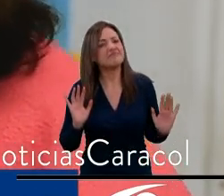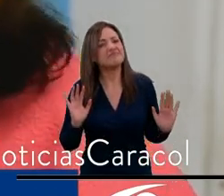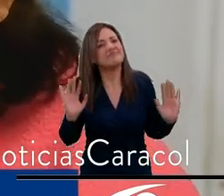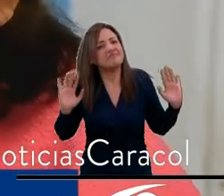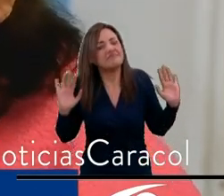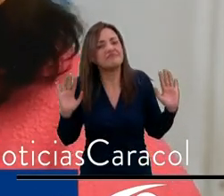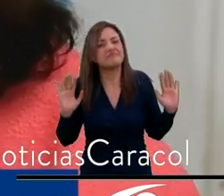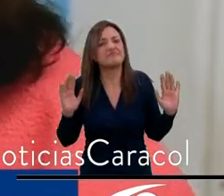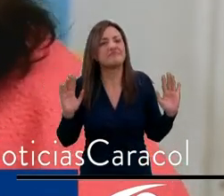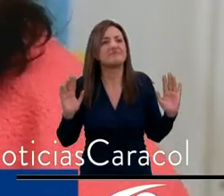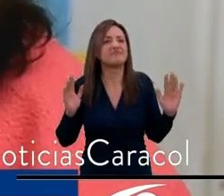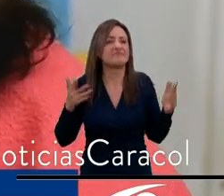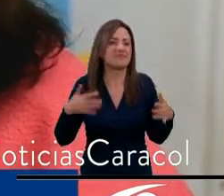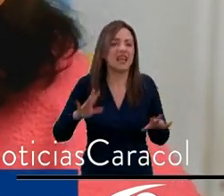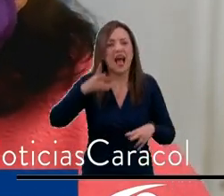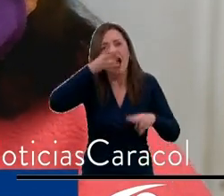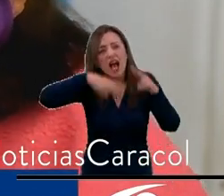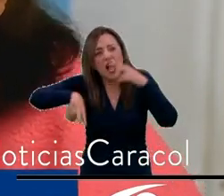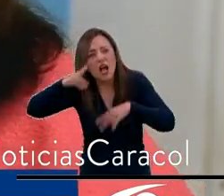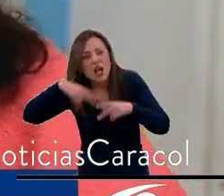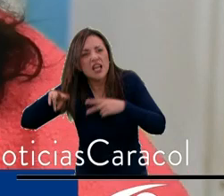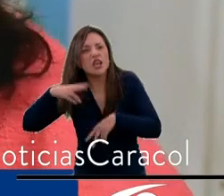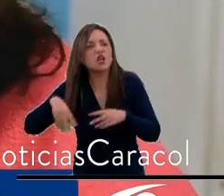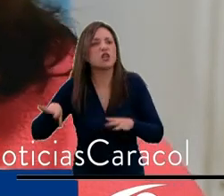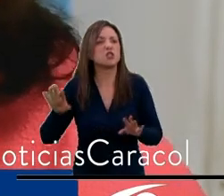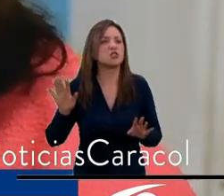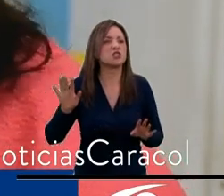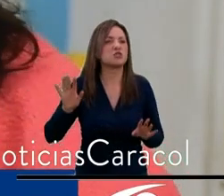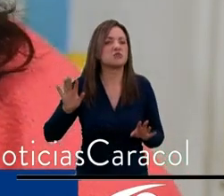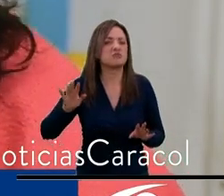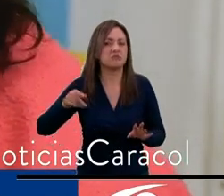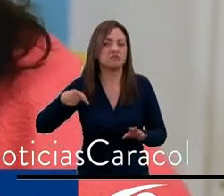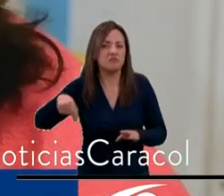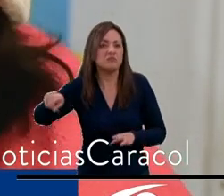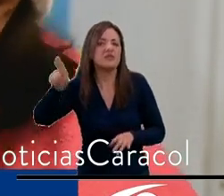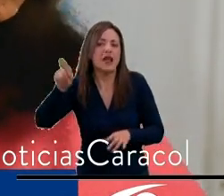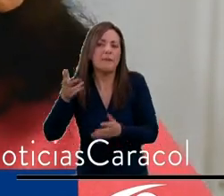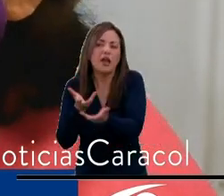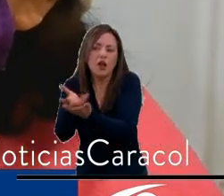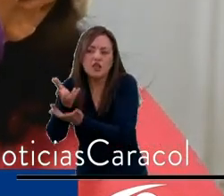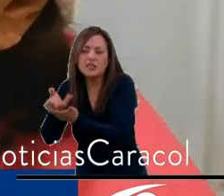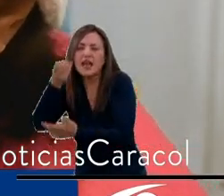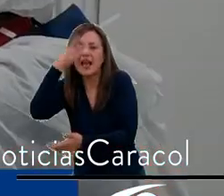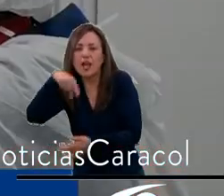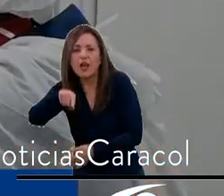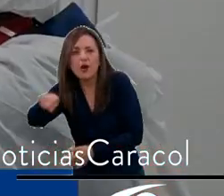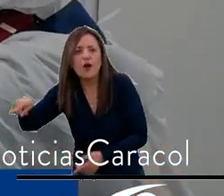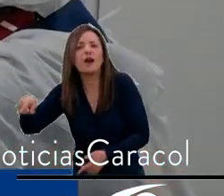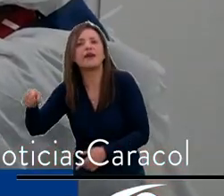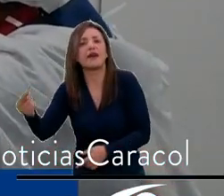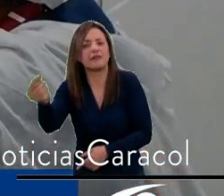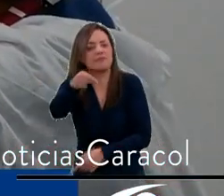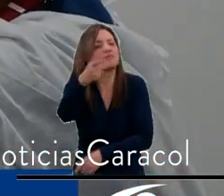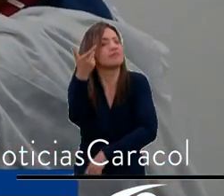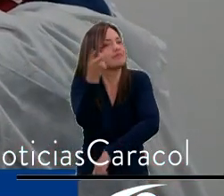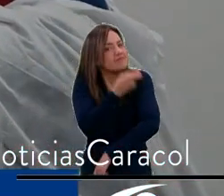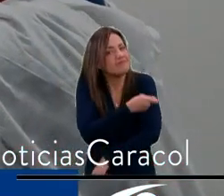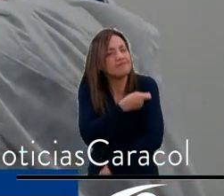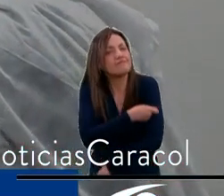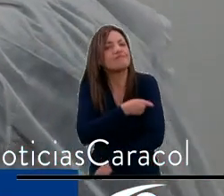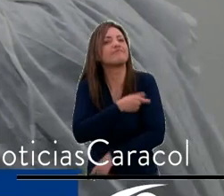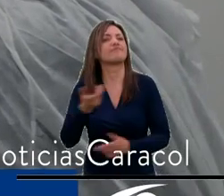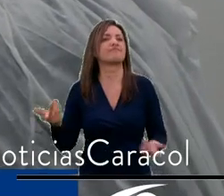Y ya los hijos, ya entonces como que darle consejos a los hijos que se manden vacunar, que